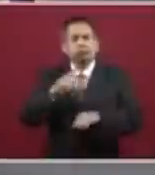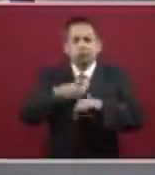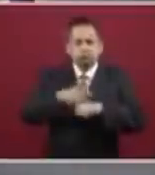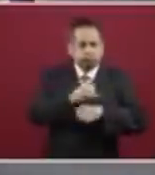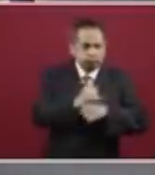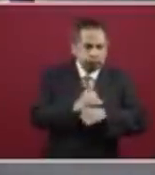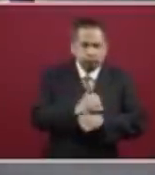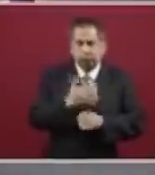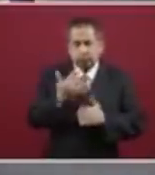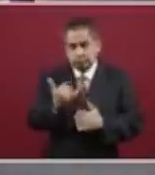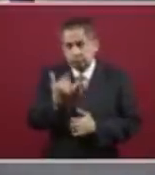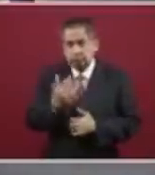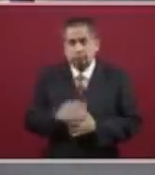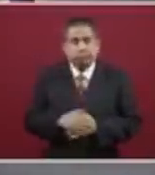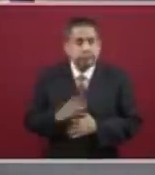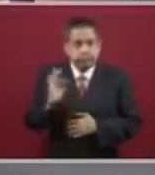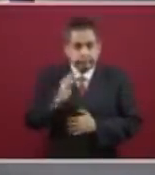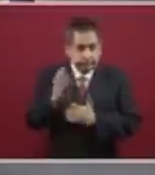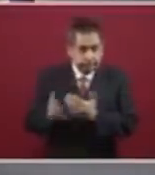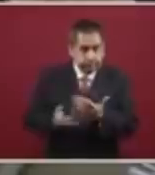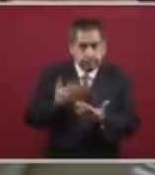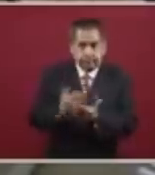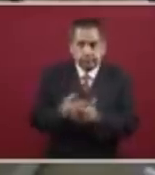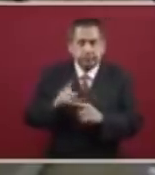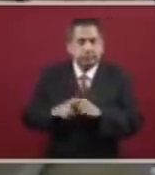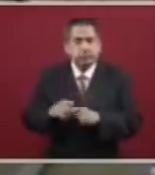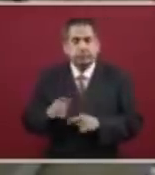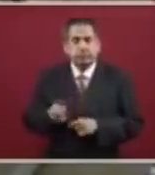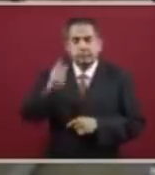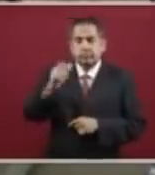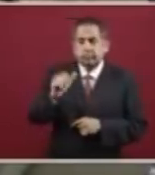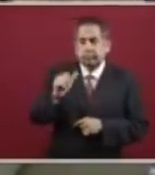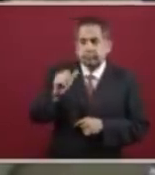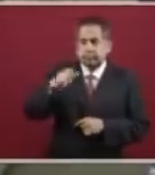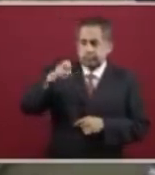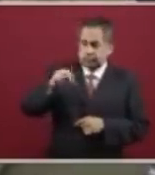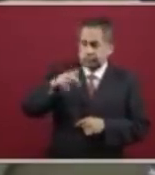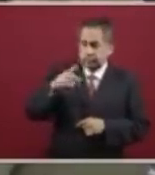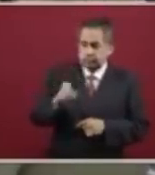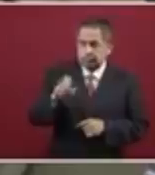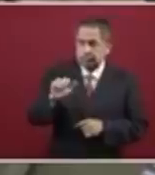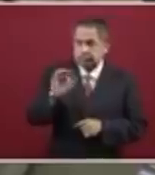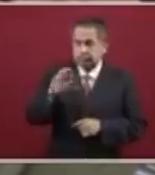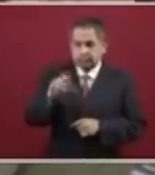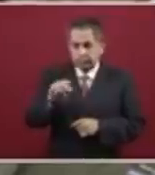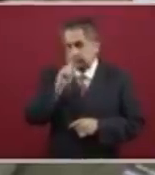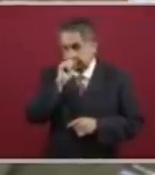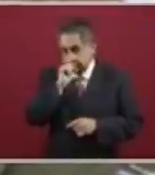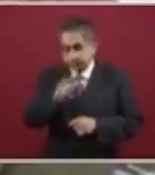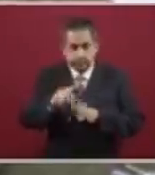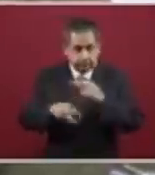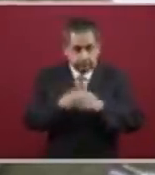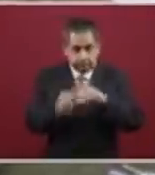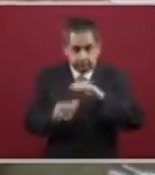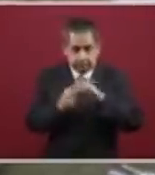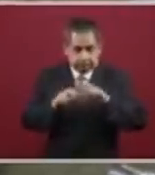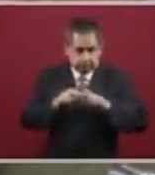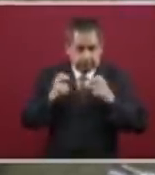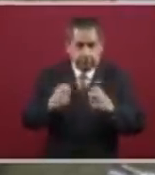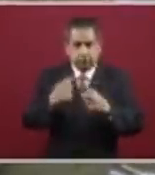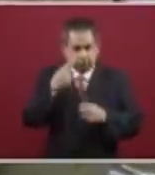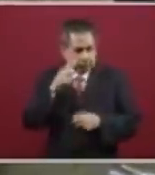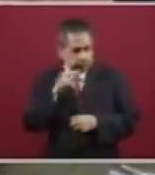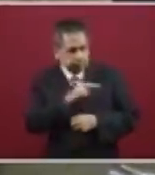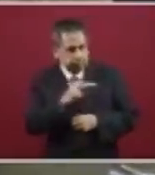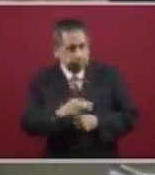Y si esta propuesta fue de Enrique Alfaro, y si Enrique Alfaro estaría también siendo parte de esta mesa para analizar casos de